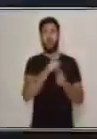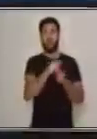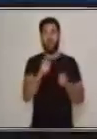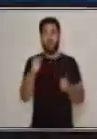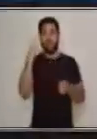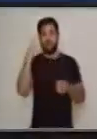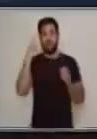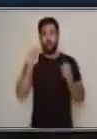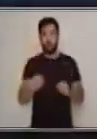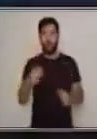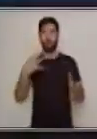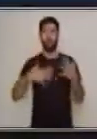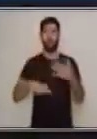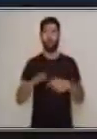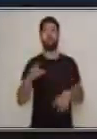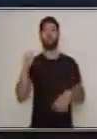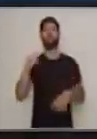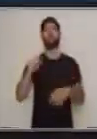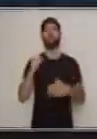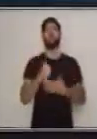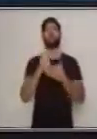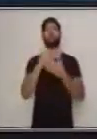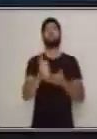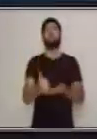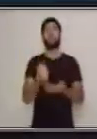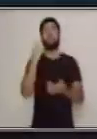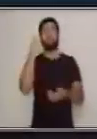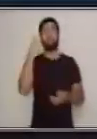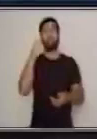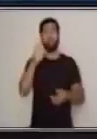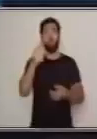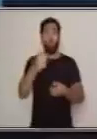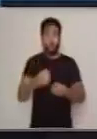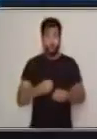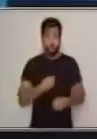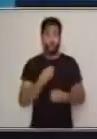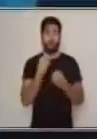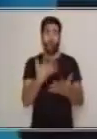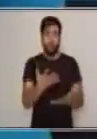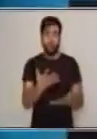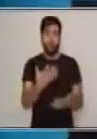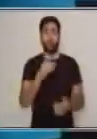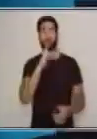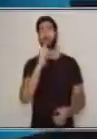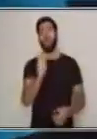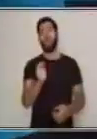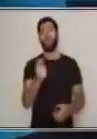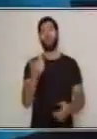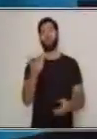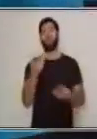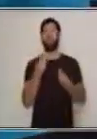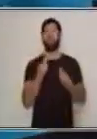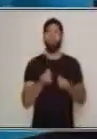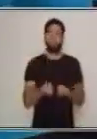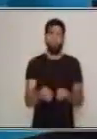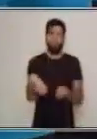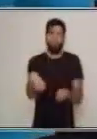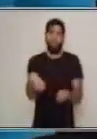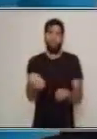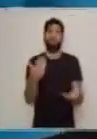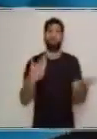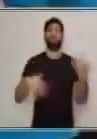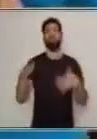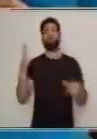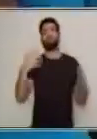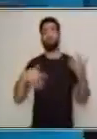jugar. ¿De qué te ayuda esto? De que tu expresión oral sea más fluida y más